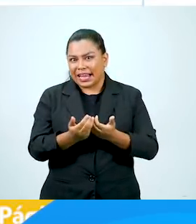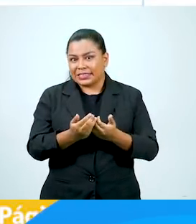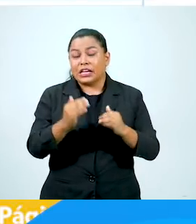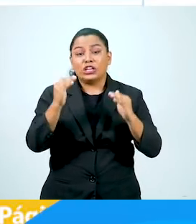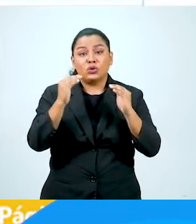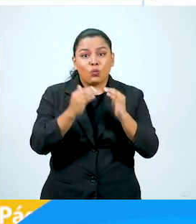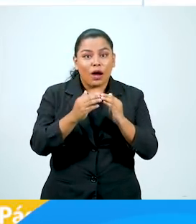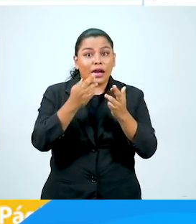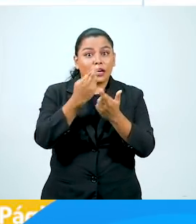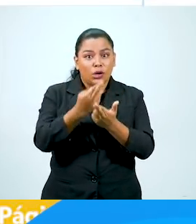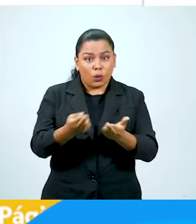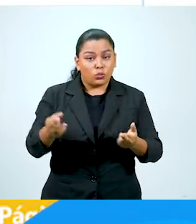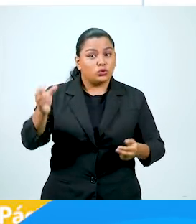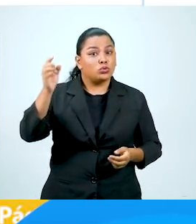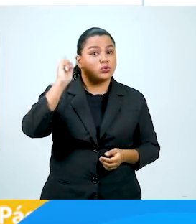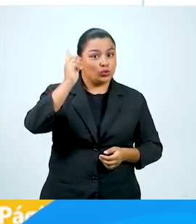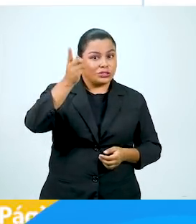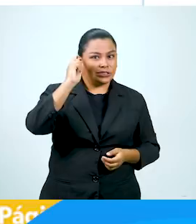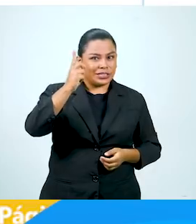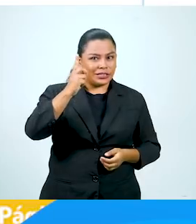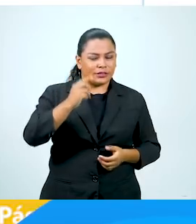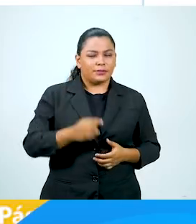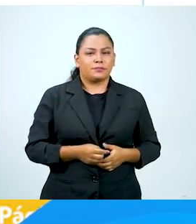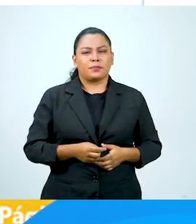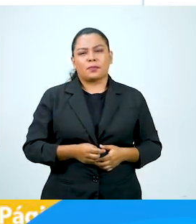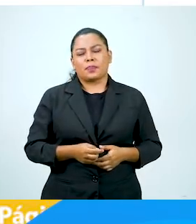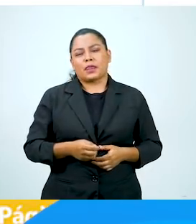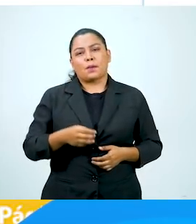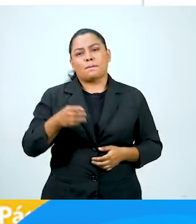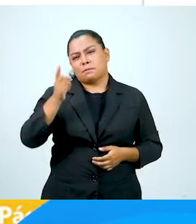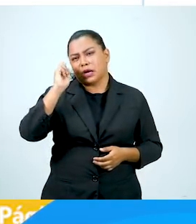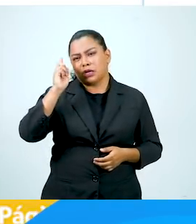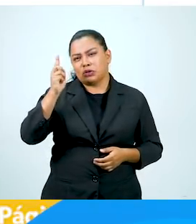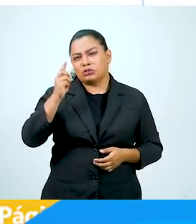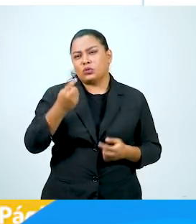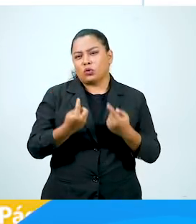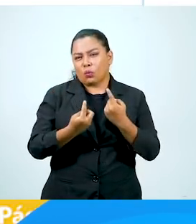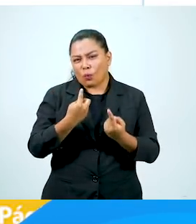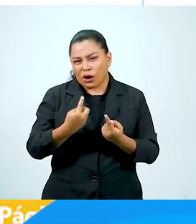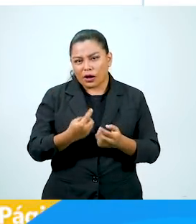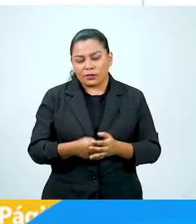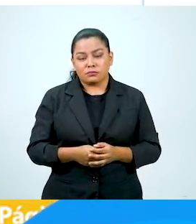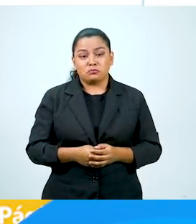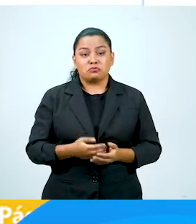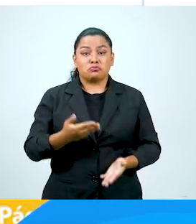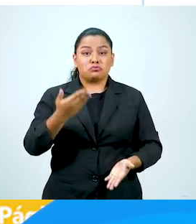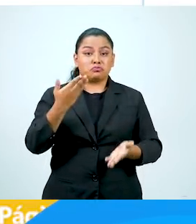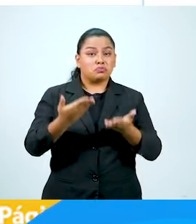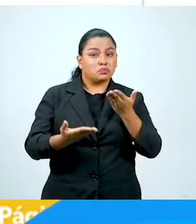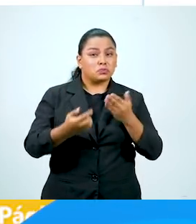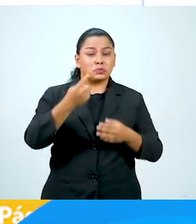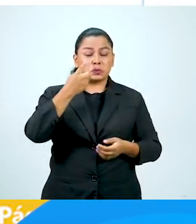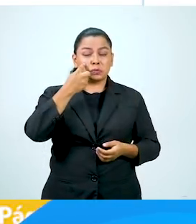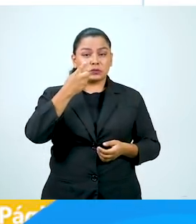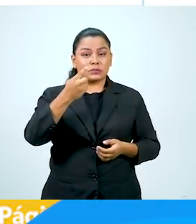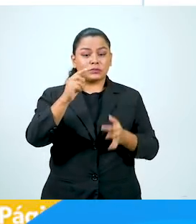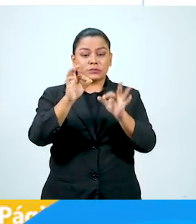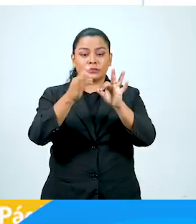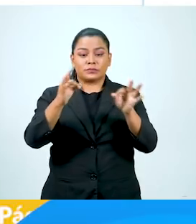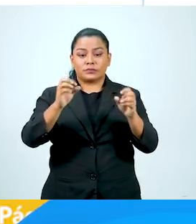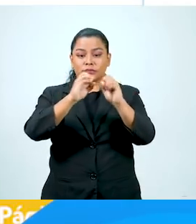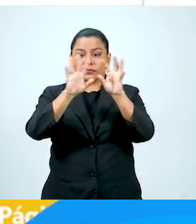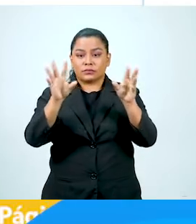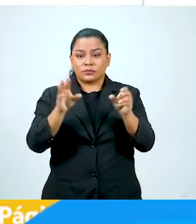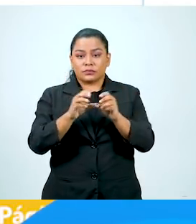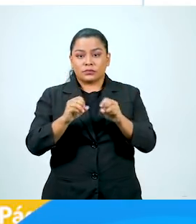y recursos para el docente. En el caso de los recursos para el docente, en algunas ocasiones encontrarán